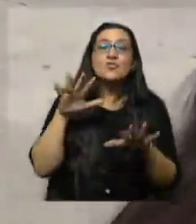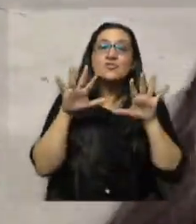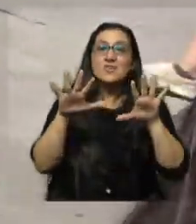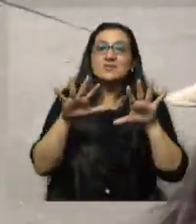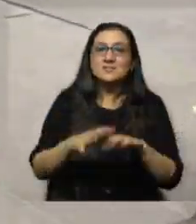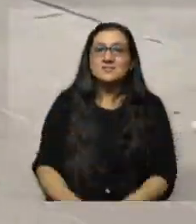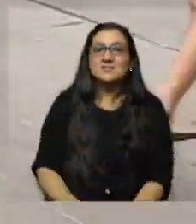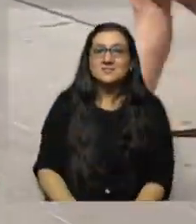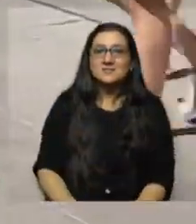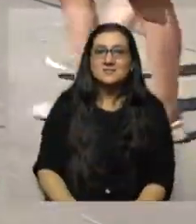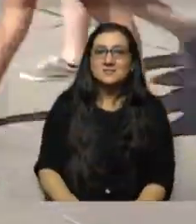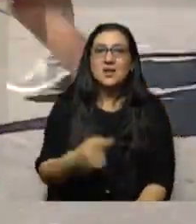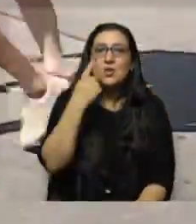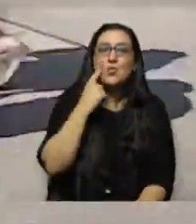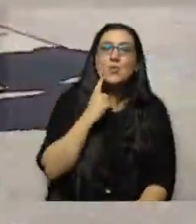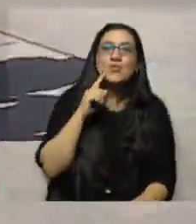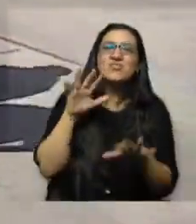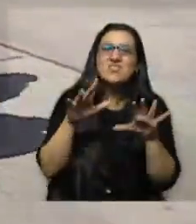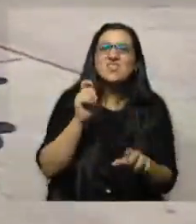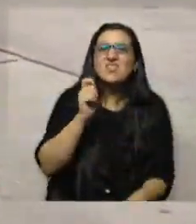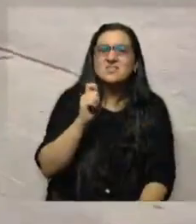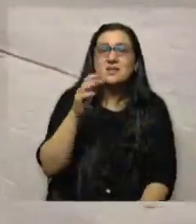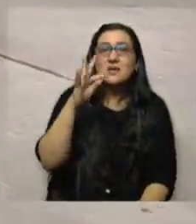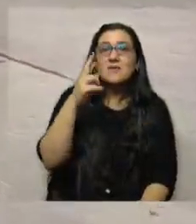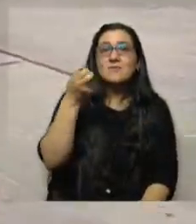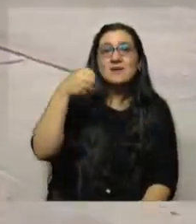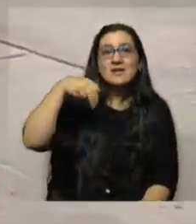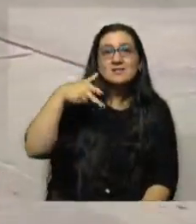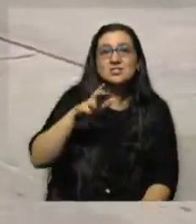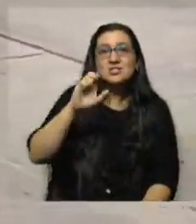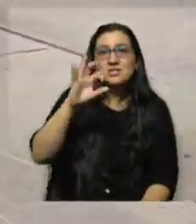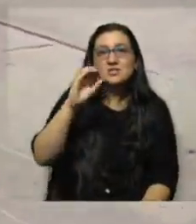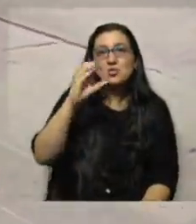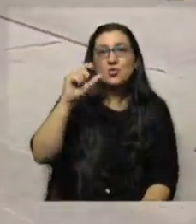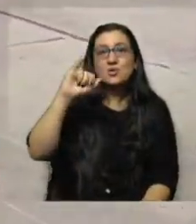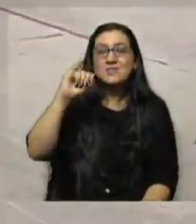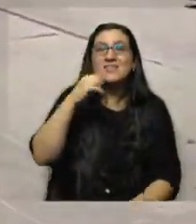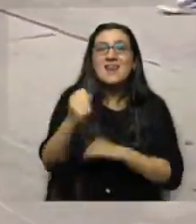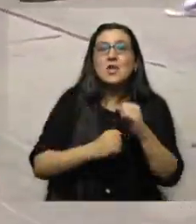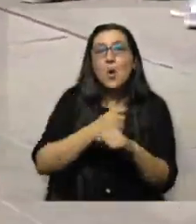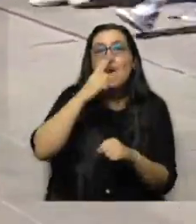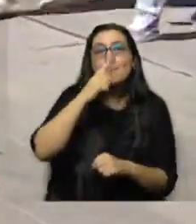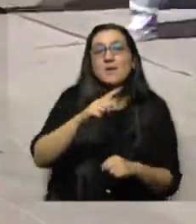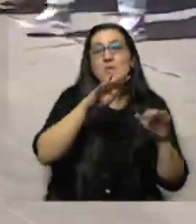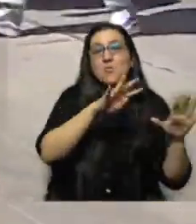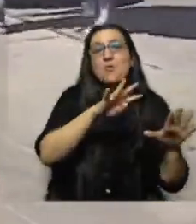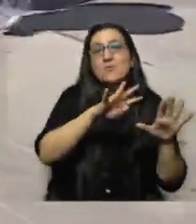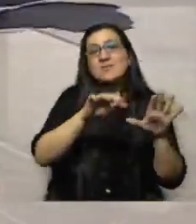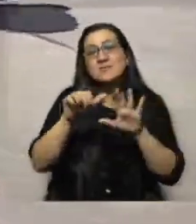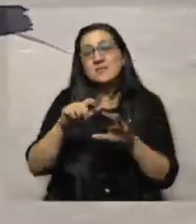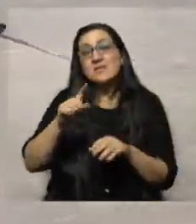poquito. ¿La número 10 de quién es esa? De Francescoli. ¿De qué año es? 96. ¿Y por qué la tenés? La Copa